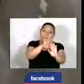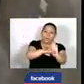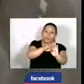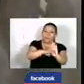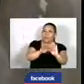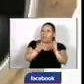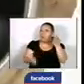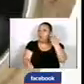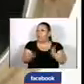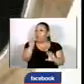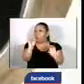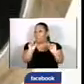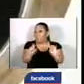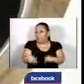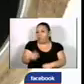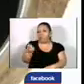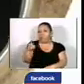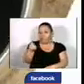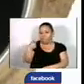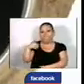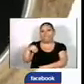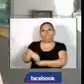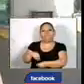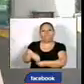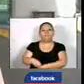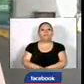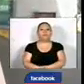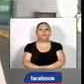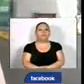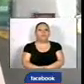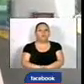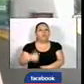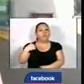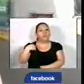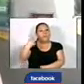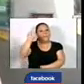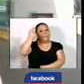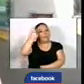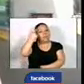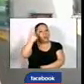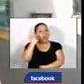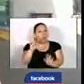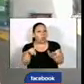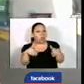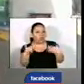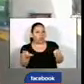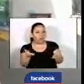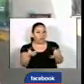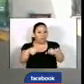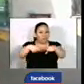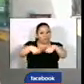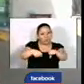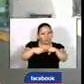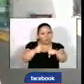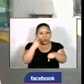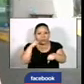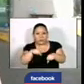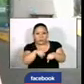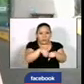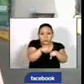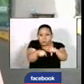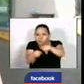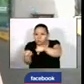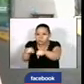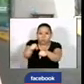podrían ahorrarse unos cuantos dólares. Yo hago que la ruta la hago más, tratar lo más corta que se pueda,